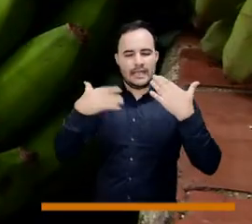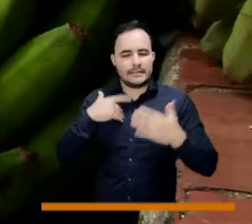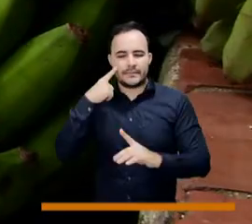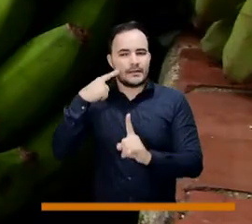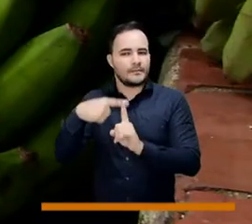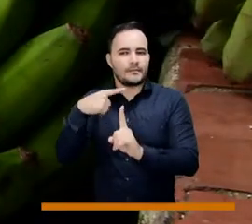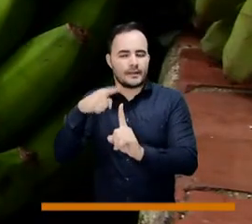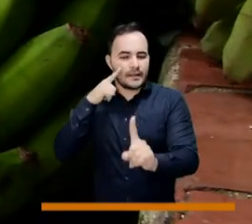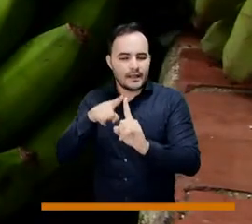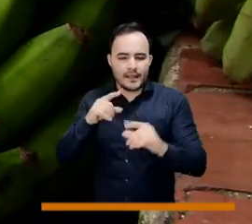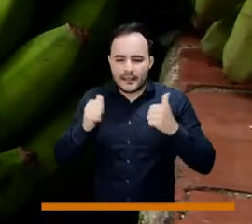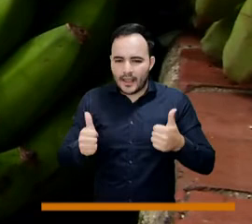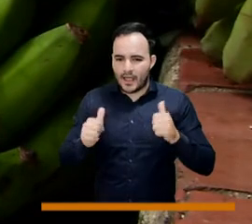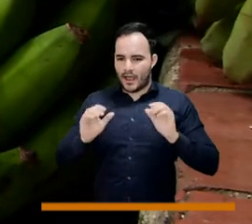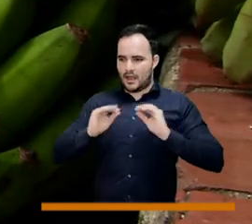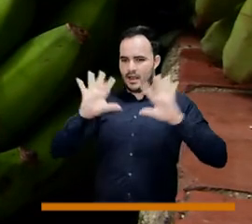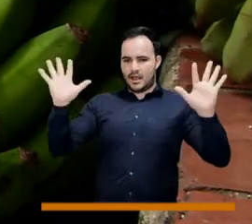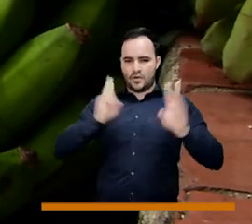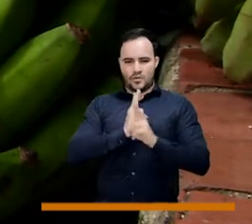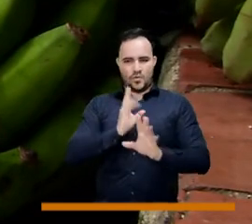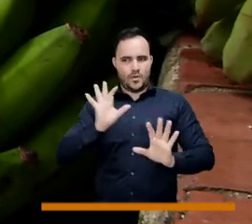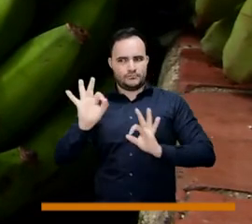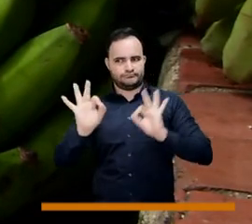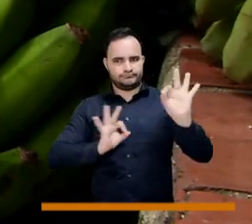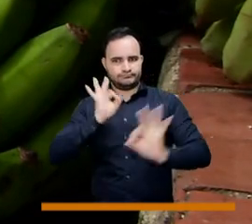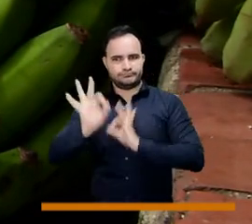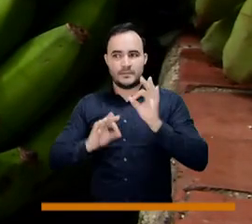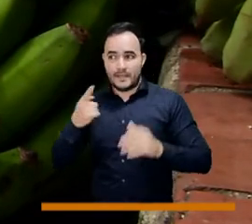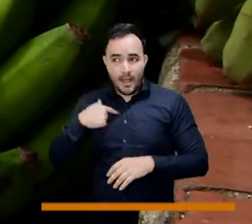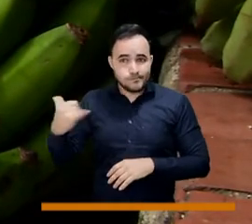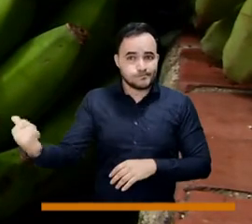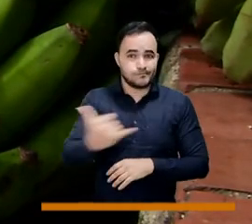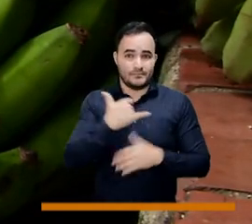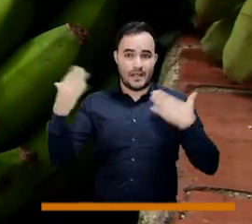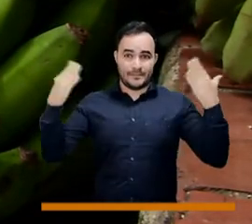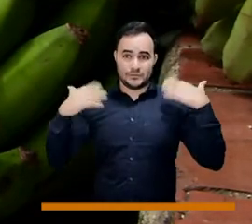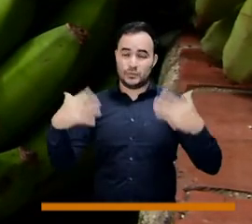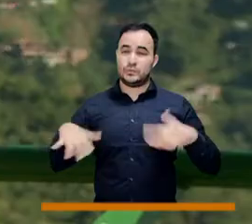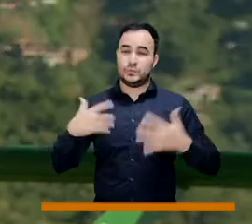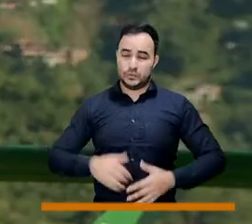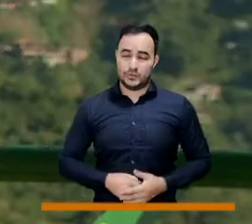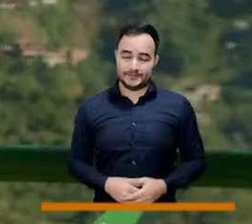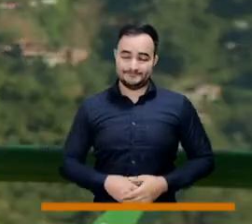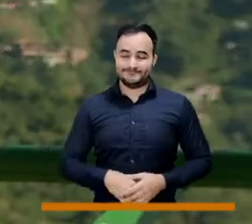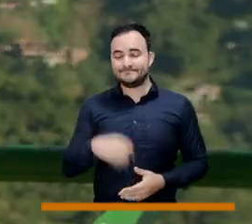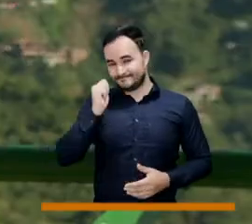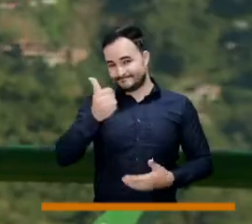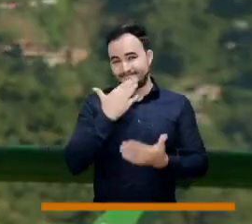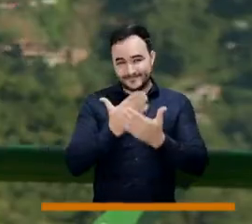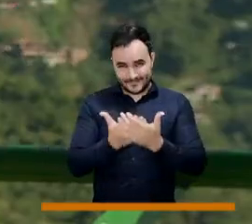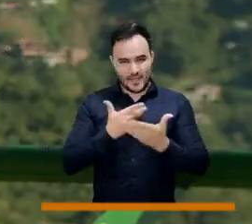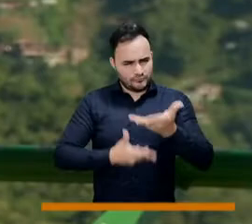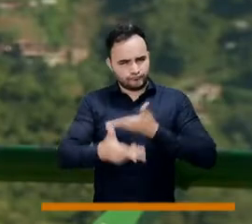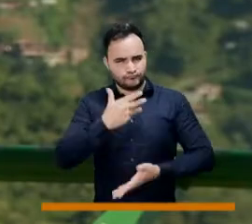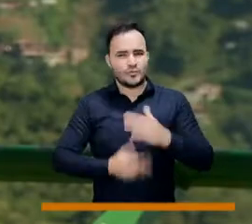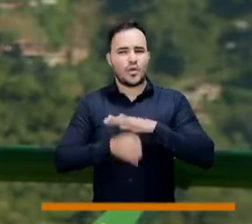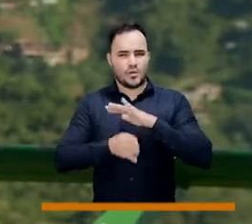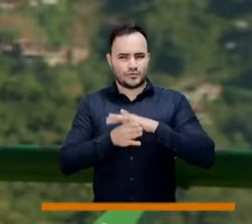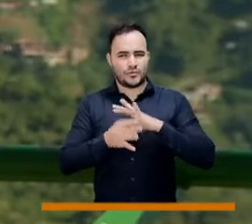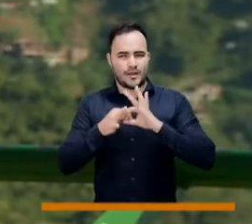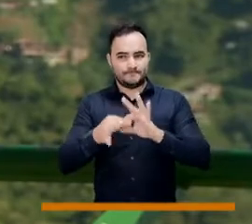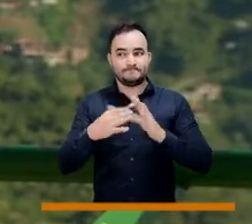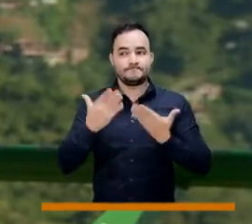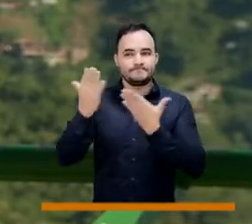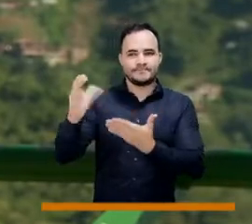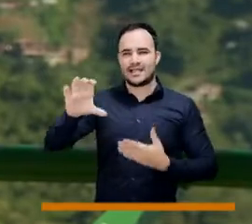San Sebastián de Palmitas, que hay muy buena presencia campesina. Así es. Pues nosotros continuamos con más De Frente a la Gente